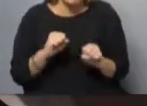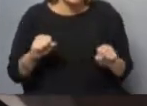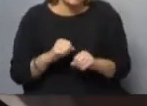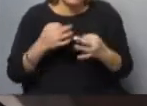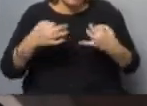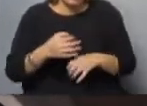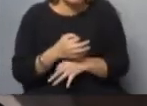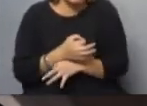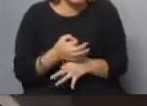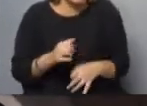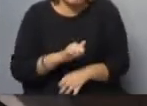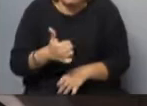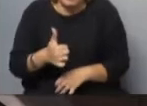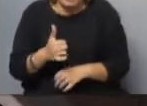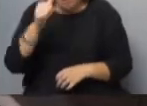verdad fue un éxito,